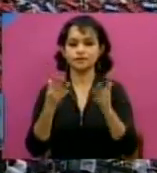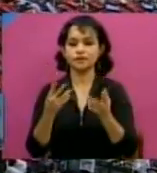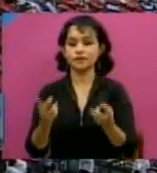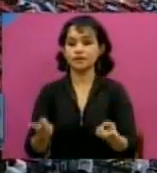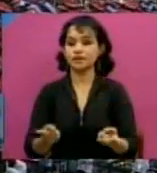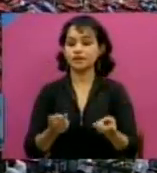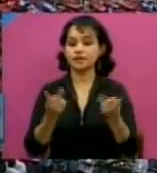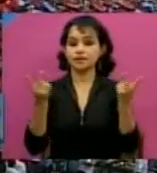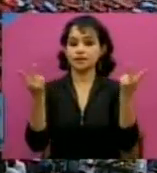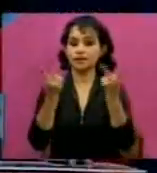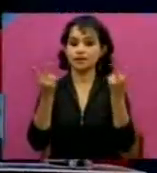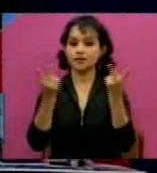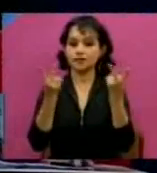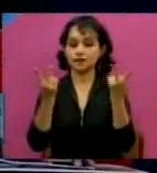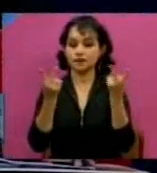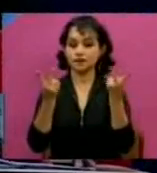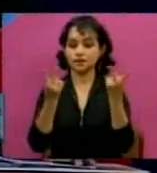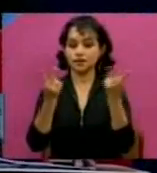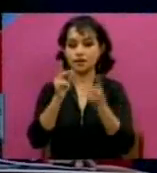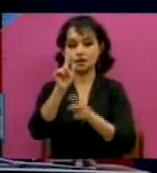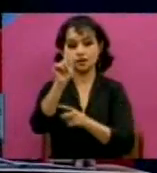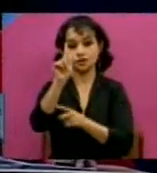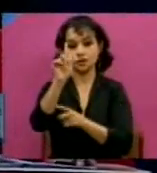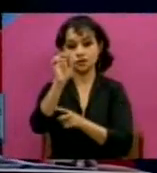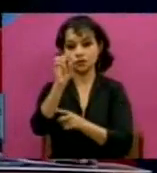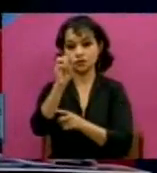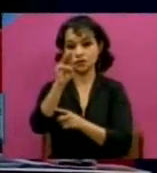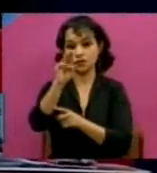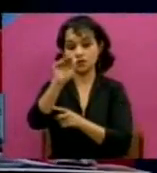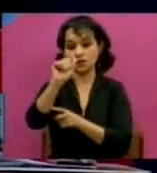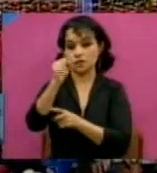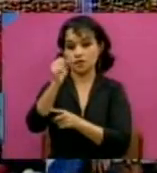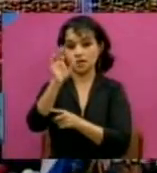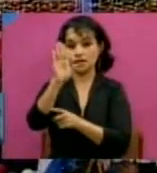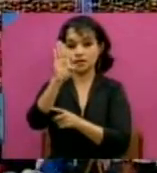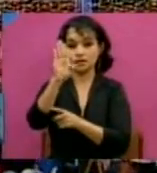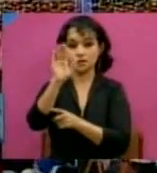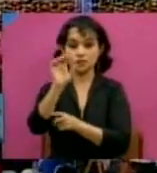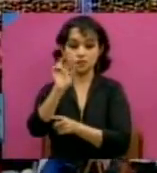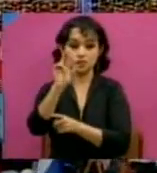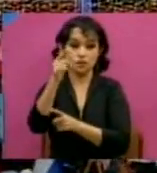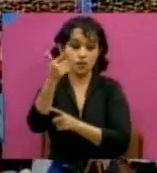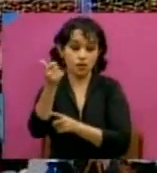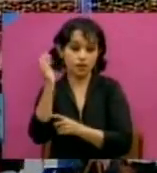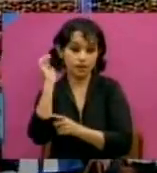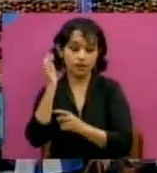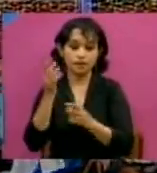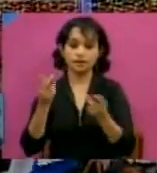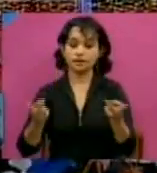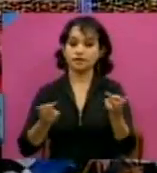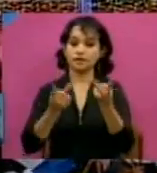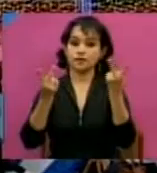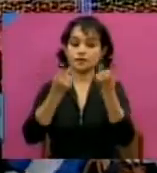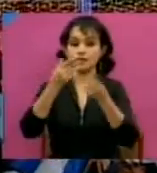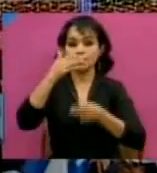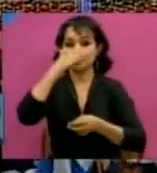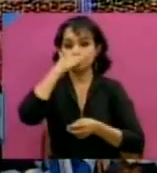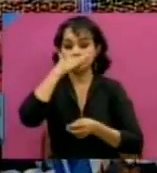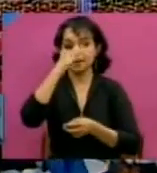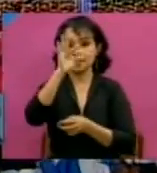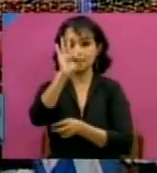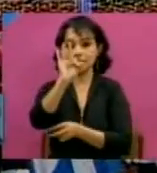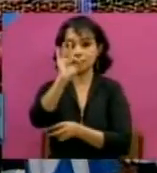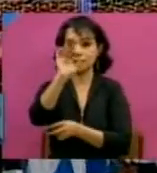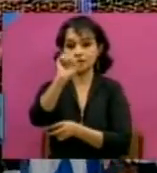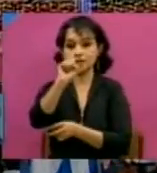Que viva el comandante Tomás Borges Martínez. Que viva el Frente Sandinista de